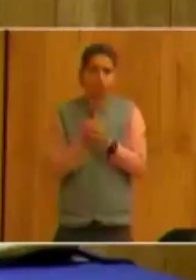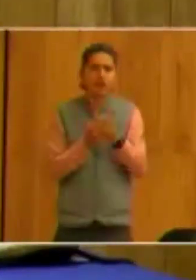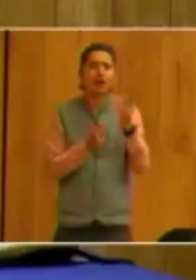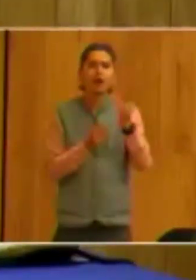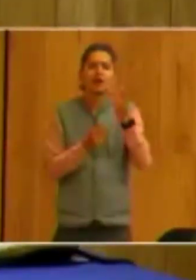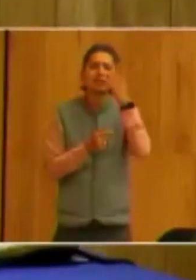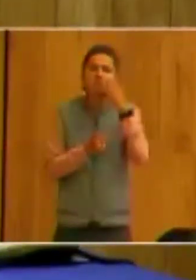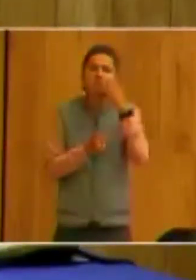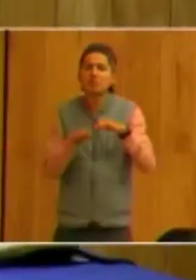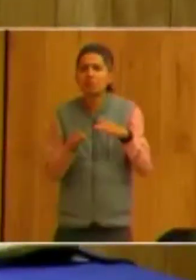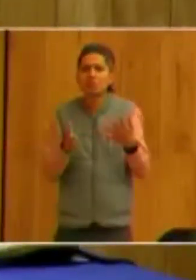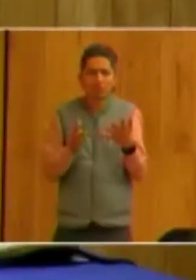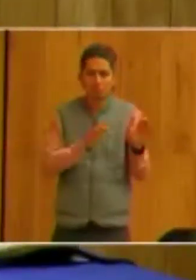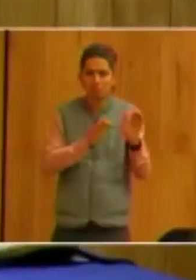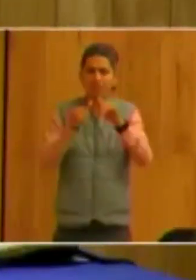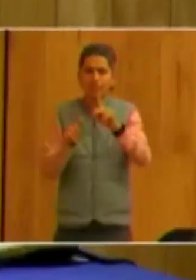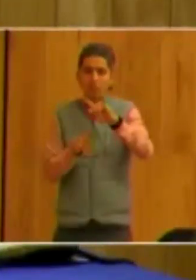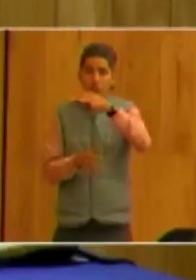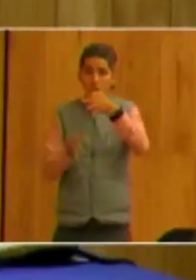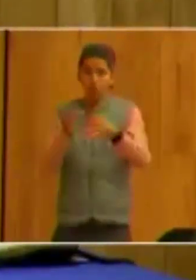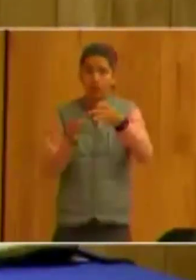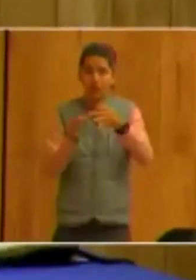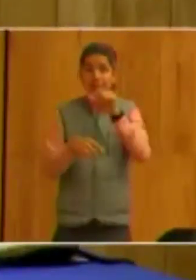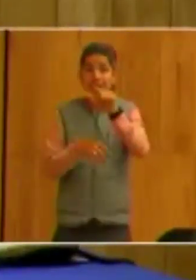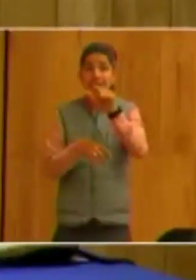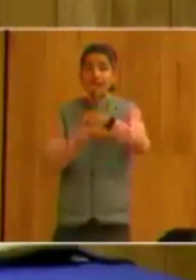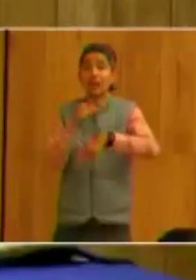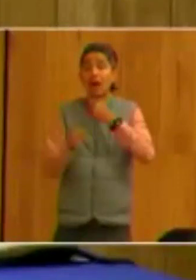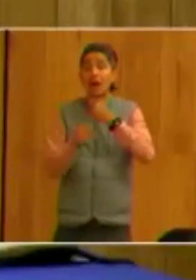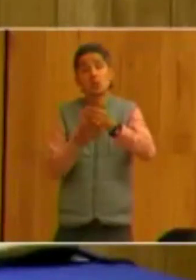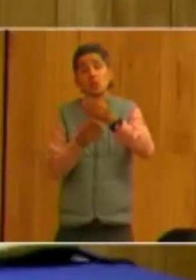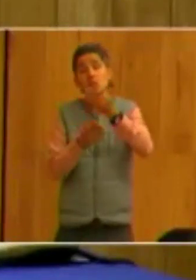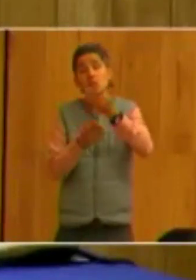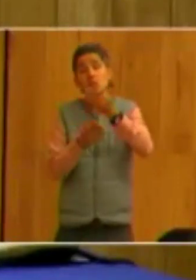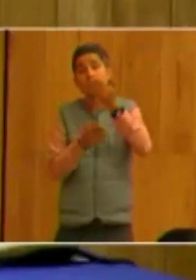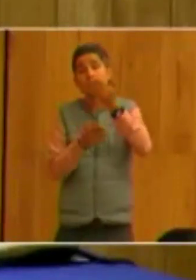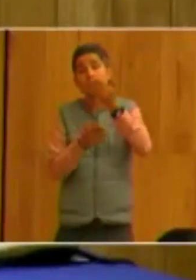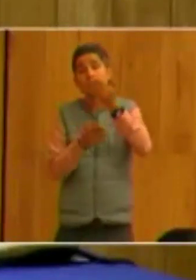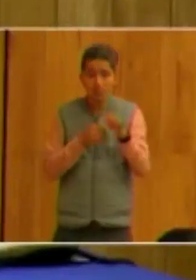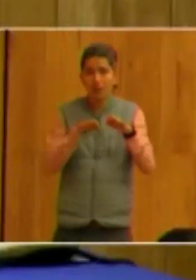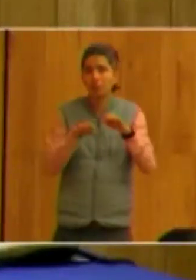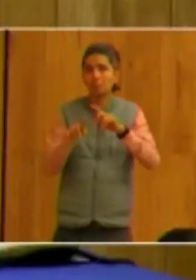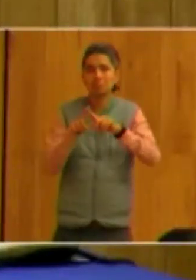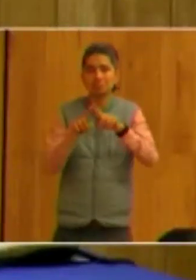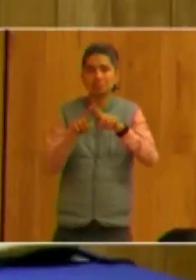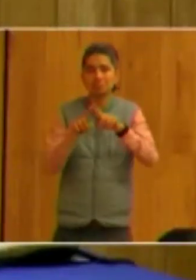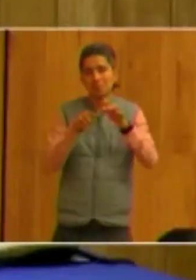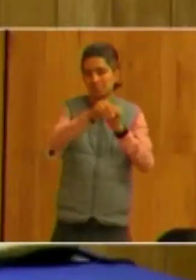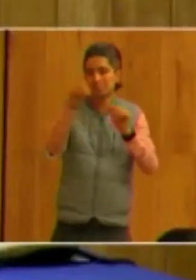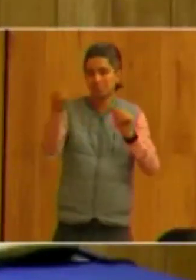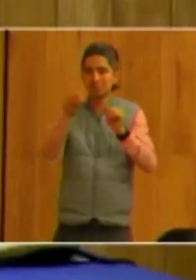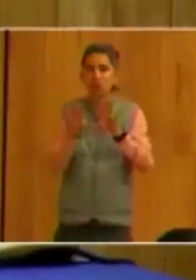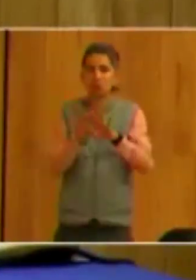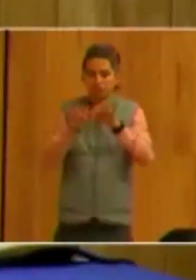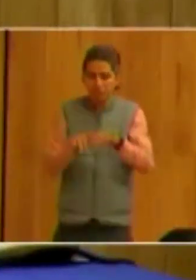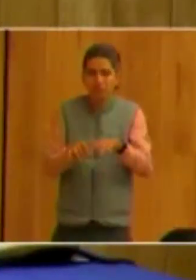laboral: ingresó al Poder Judicial hace 17 años, donde se ha desempeñado en diversos cargos como